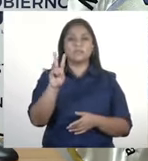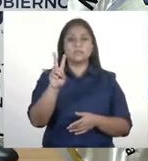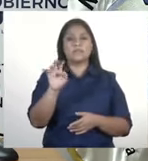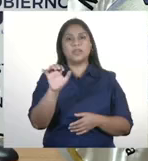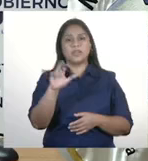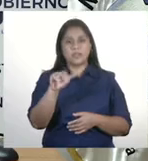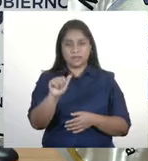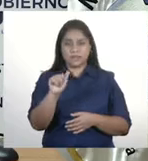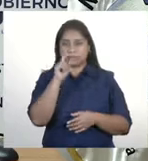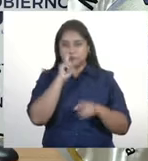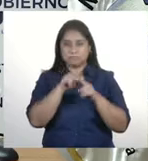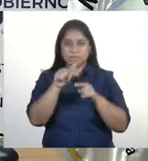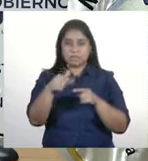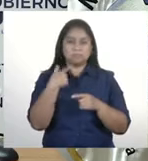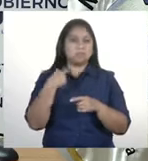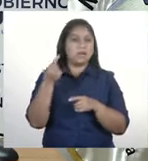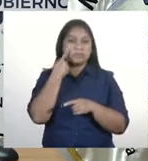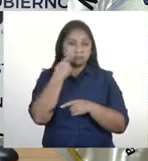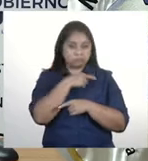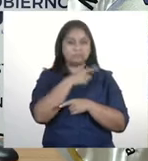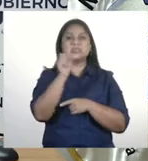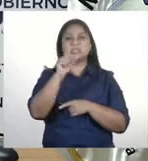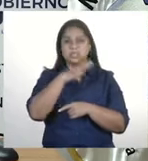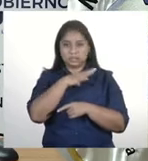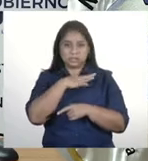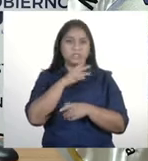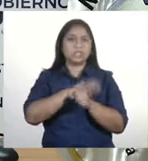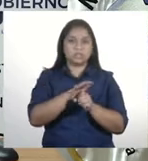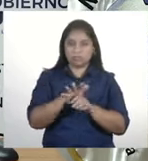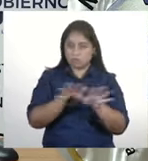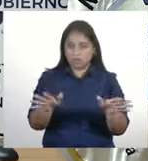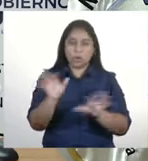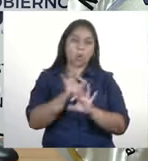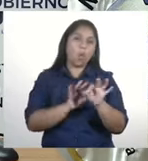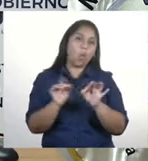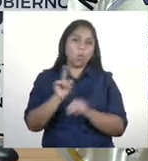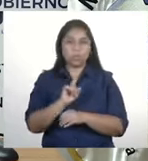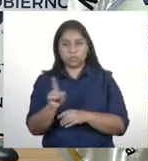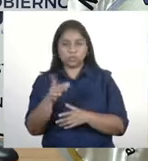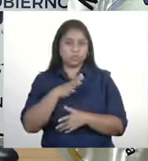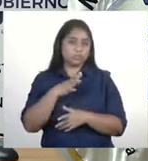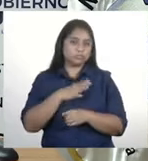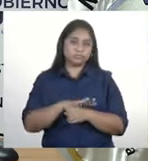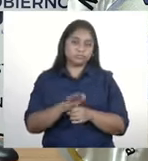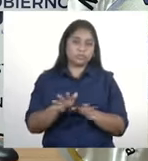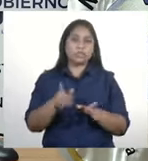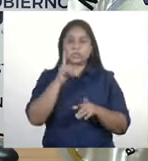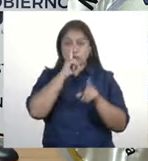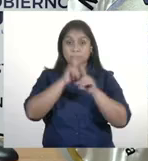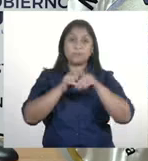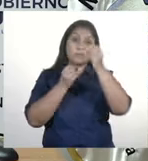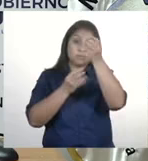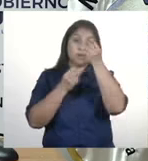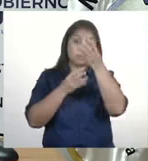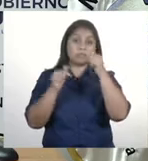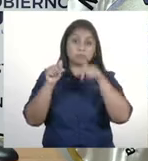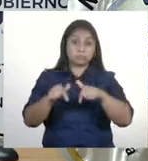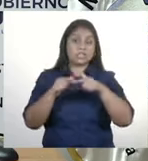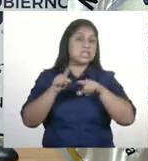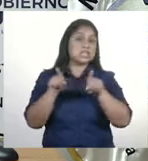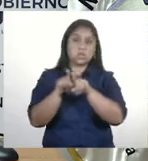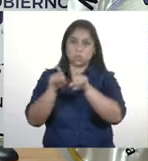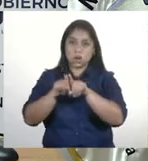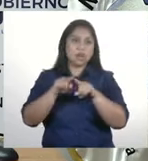la parte de fase de mitigación en la que nos encontramos. Así también les informo que continuaremos esta